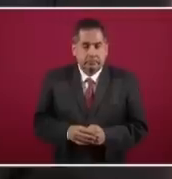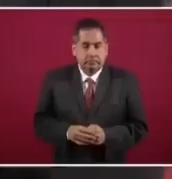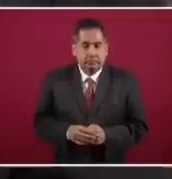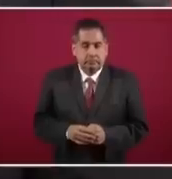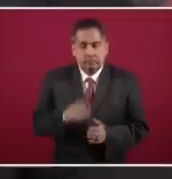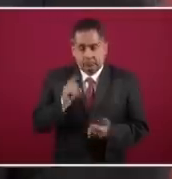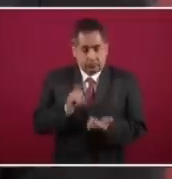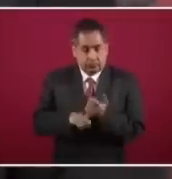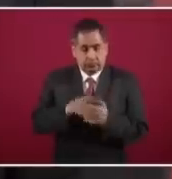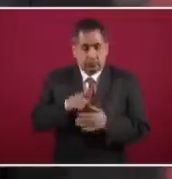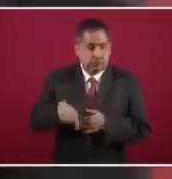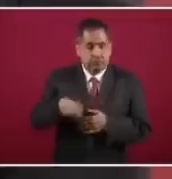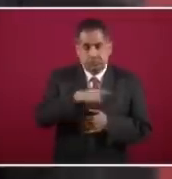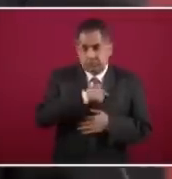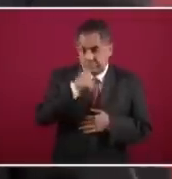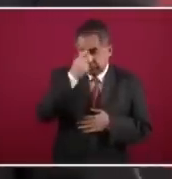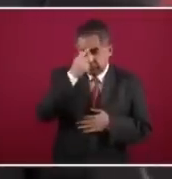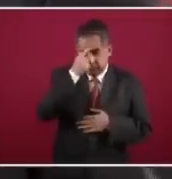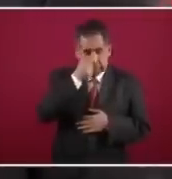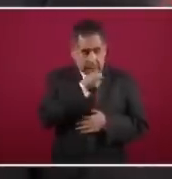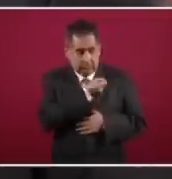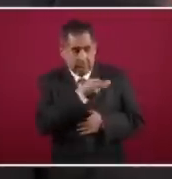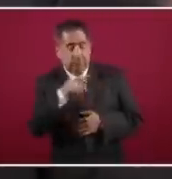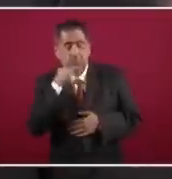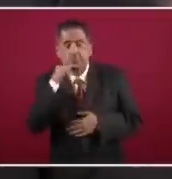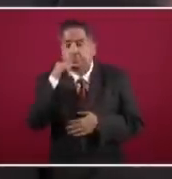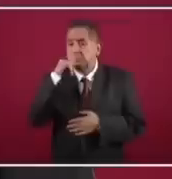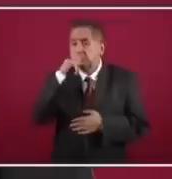que tenían como doctrina la hipocresía